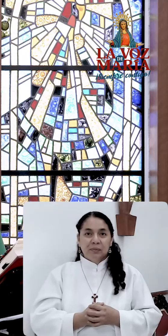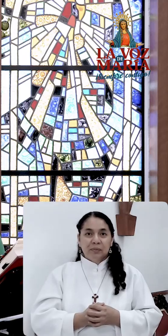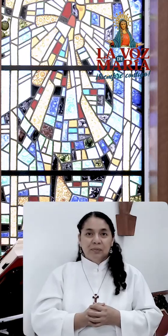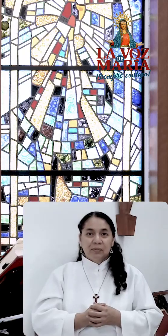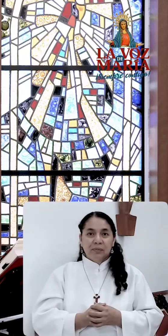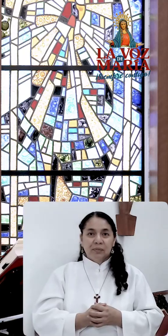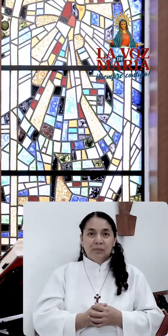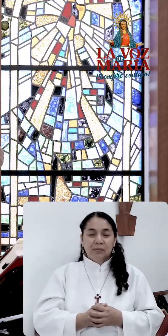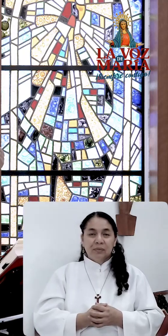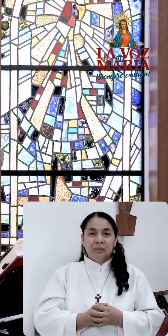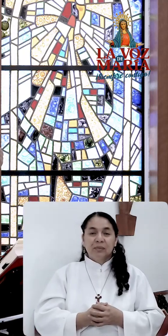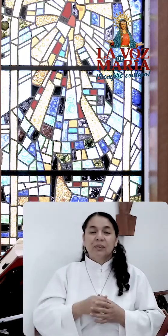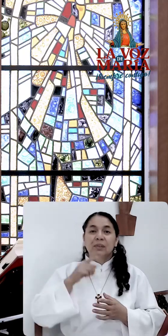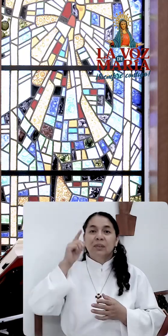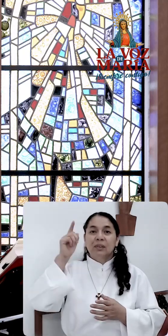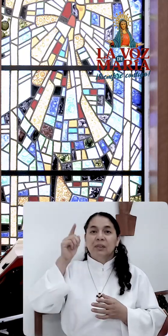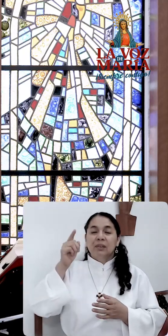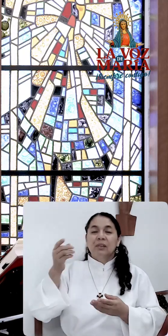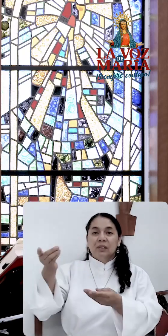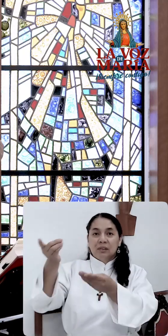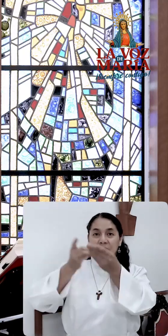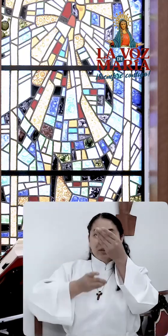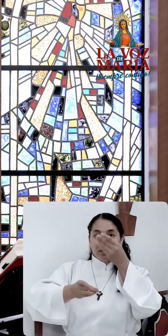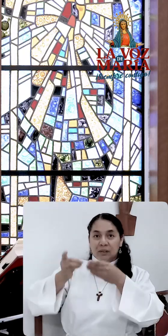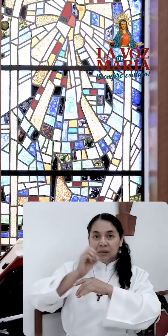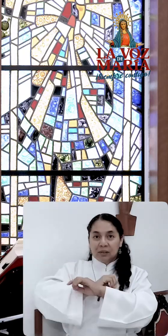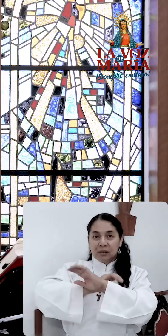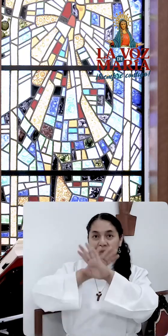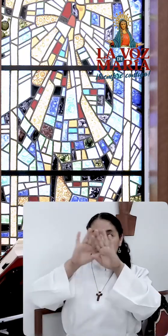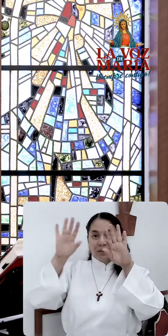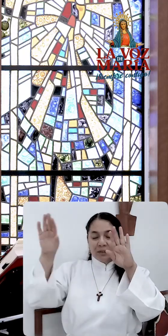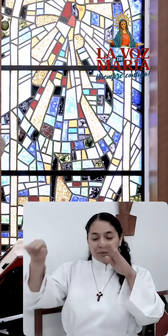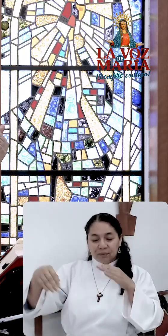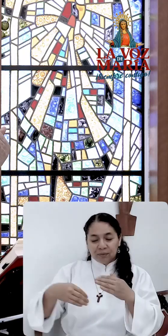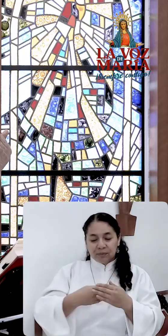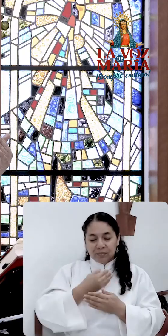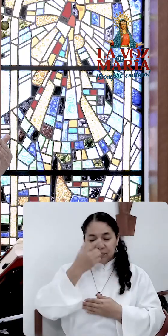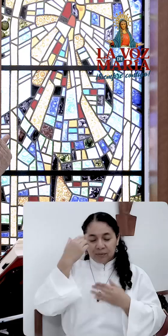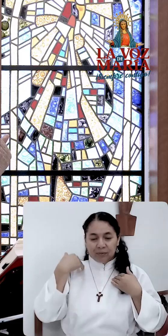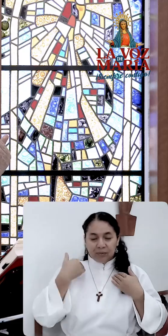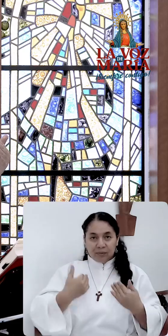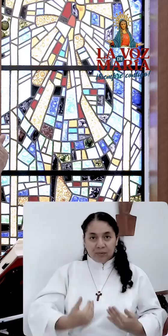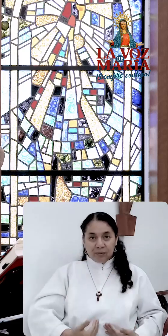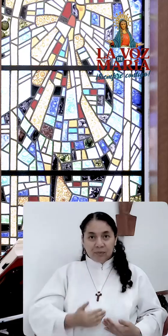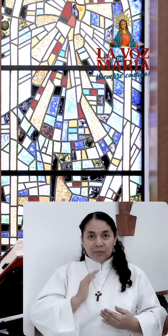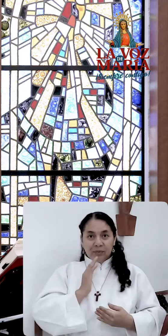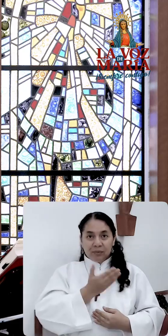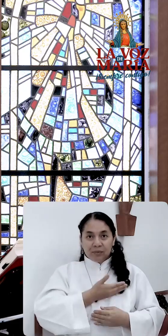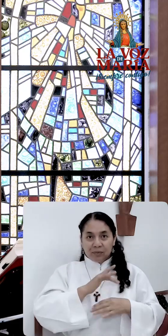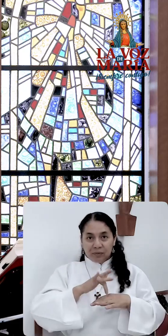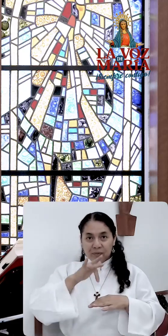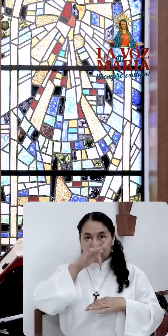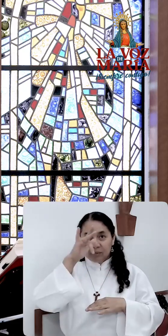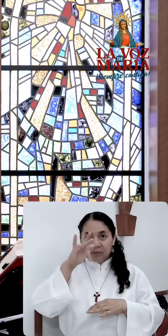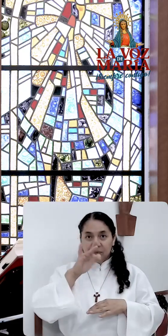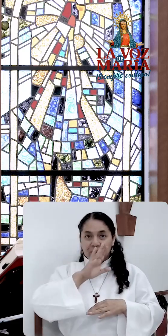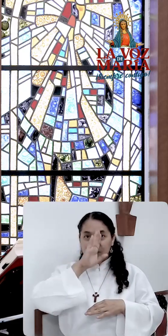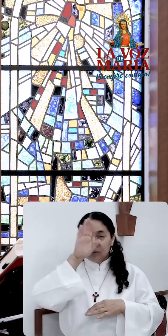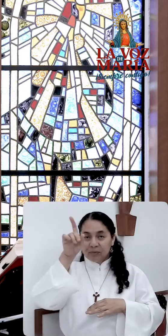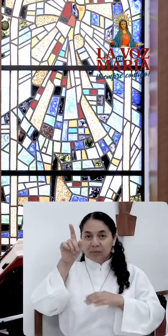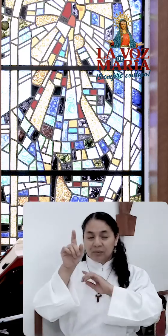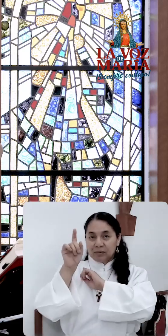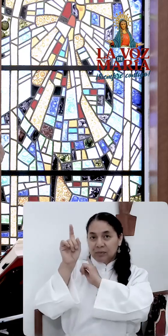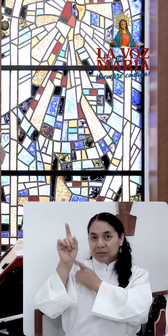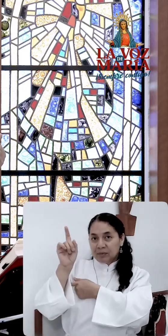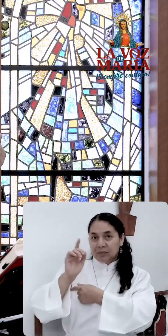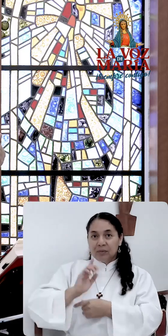Que la acción de ese don celestial, Señor, penetre en nuestro cuerpo y en nuestro espíritu, para que sea su fuerza